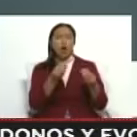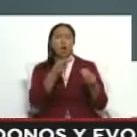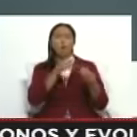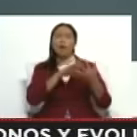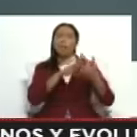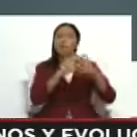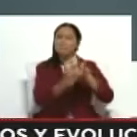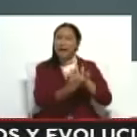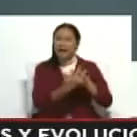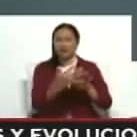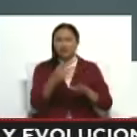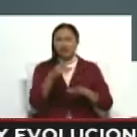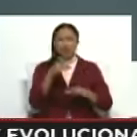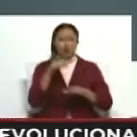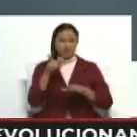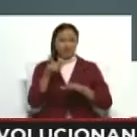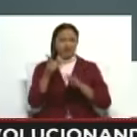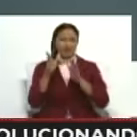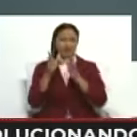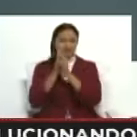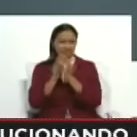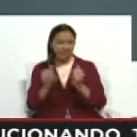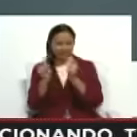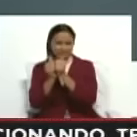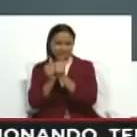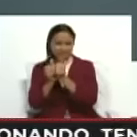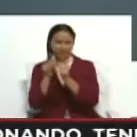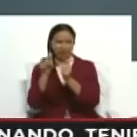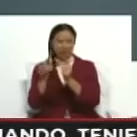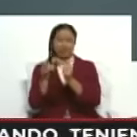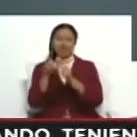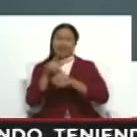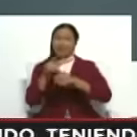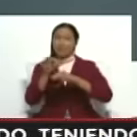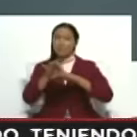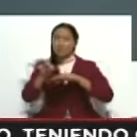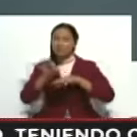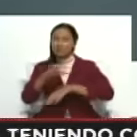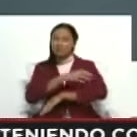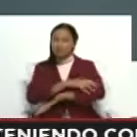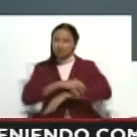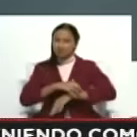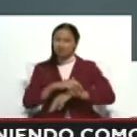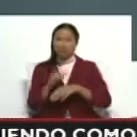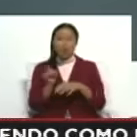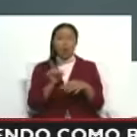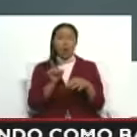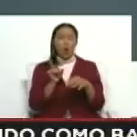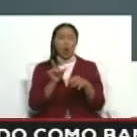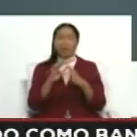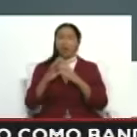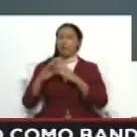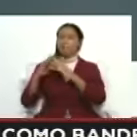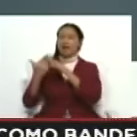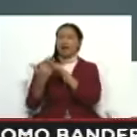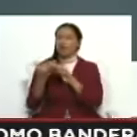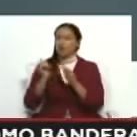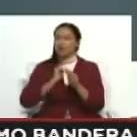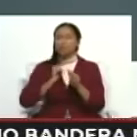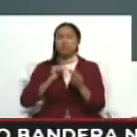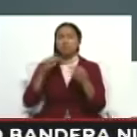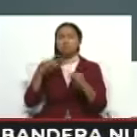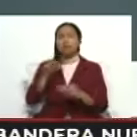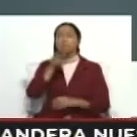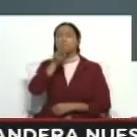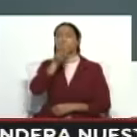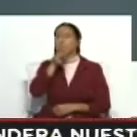del Tigre? ¿O en alguna barriada popular de Caracas? ¿Estaban hablándole a